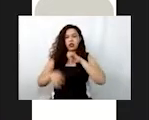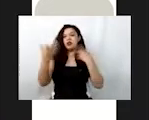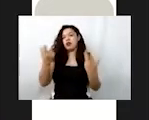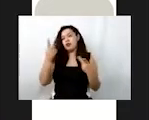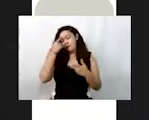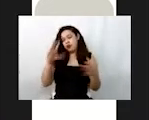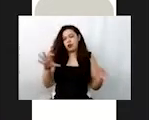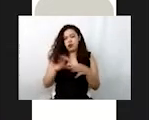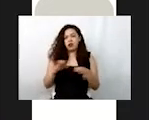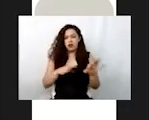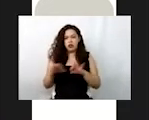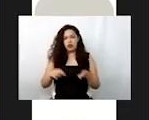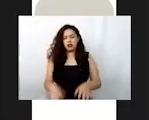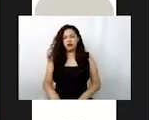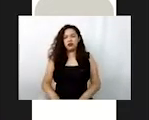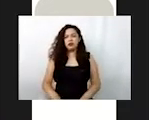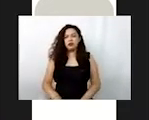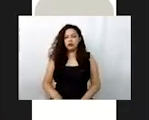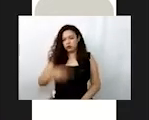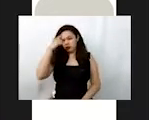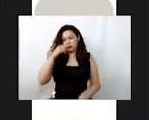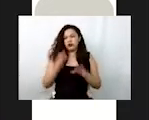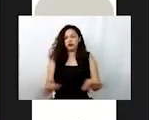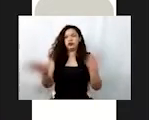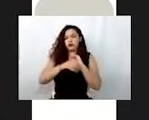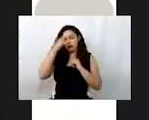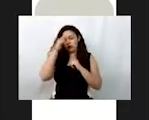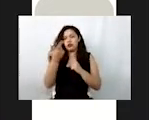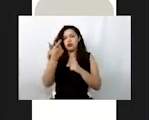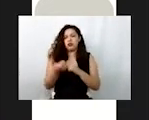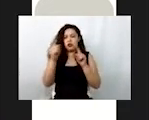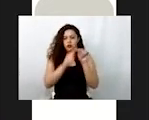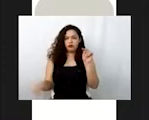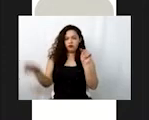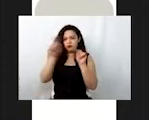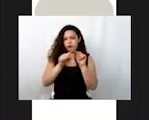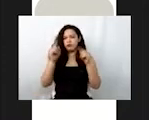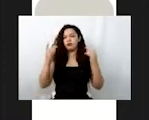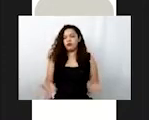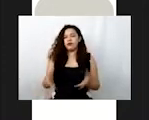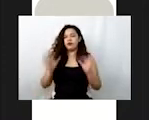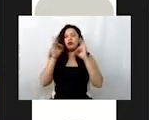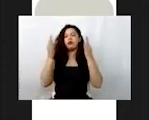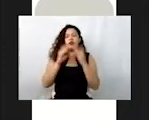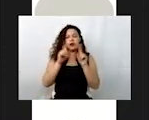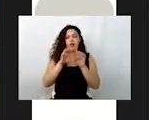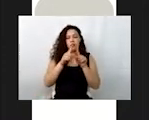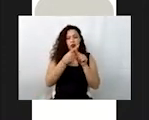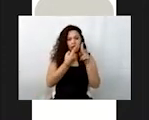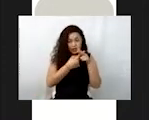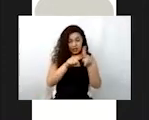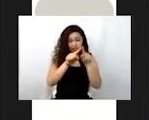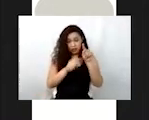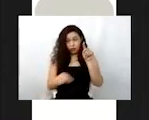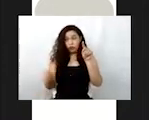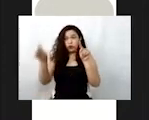colaboran. Para ellos es muy importante este tema de la economía circular, entonces implementando modelos circulares, evitando la generación